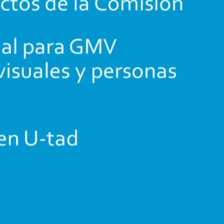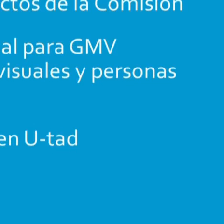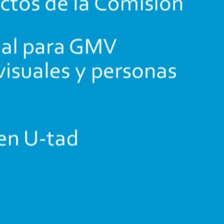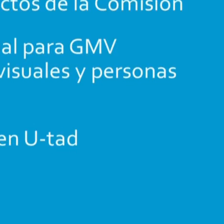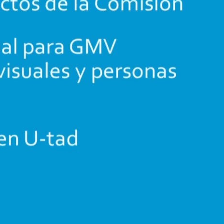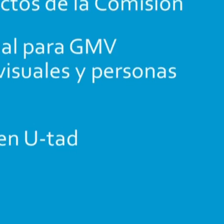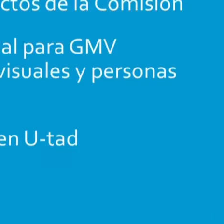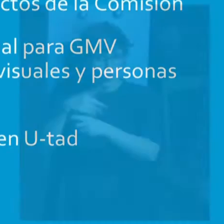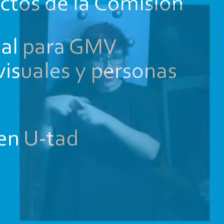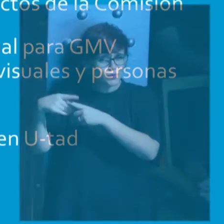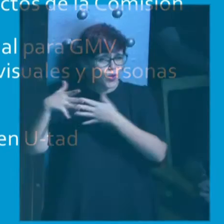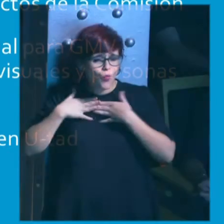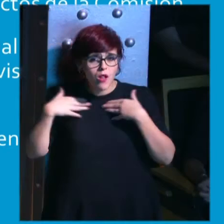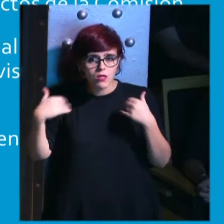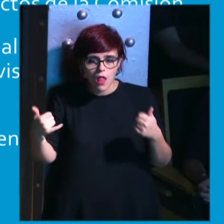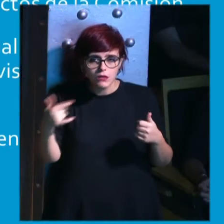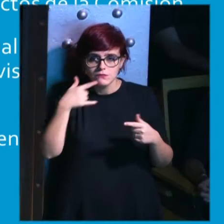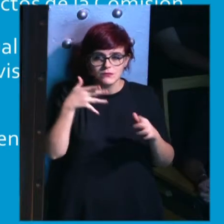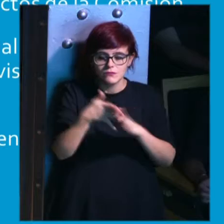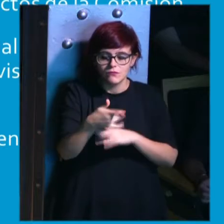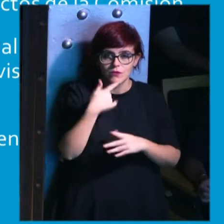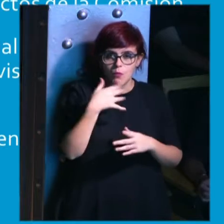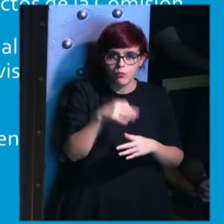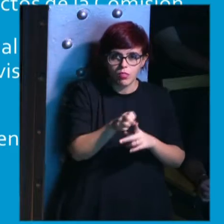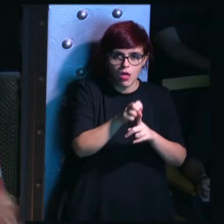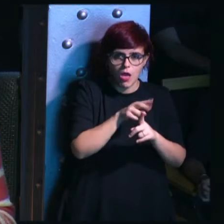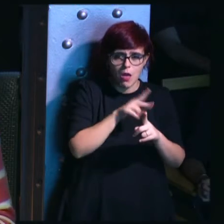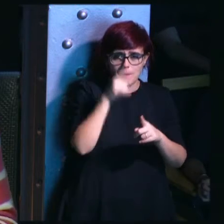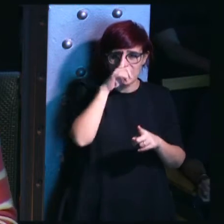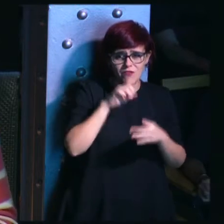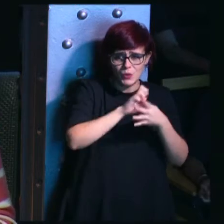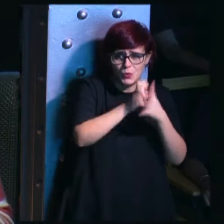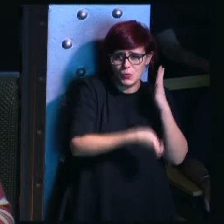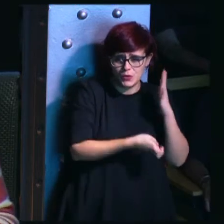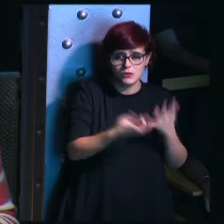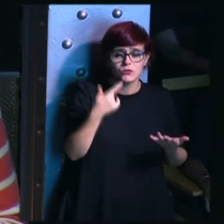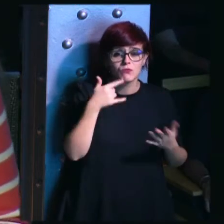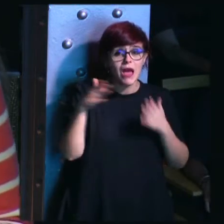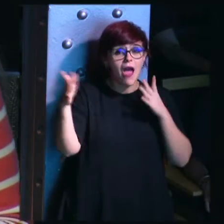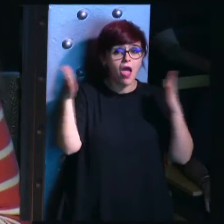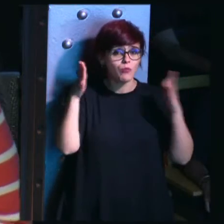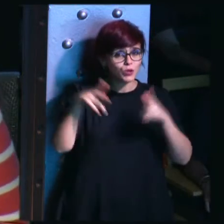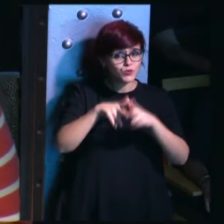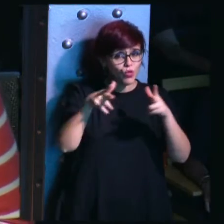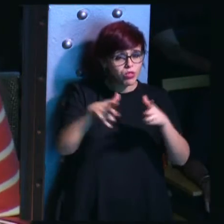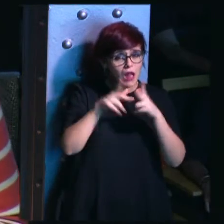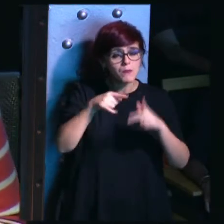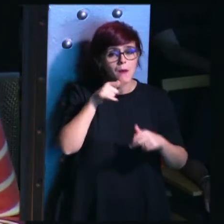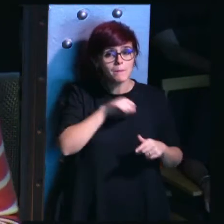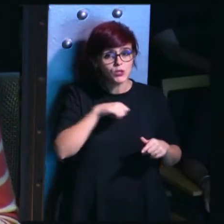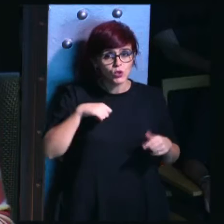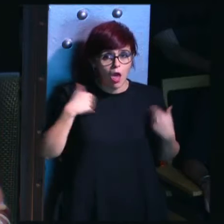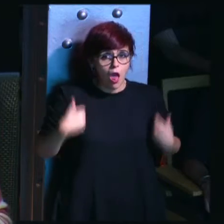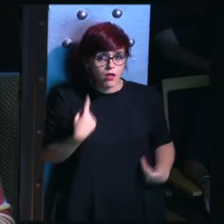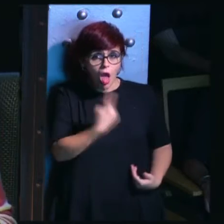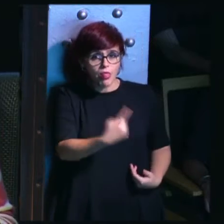cosa. Y era una versatilidad increíble, ¿no? Porque yo creo que tanto por épocas de la sociedad como por épocas personales de uno mismo,